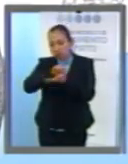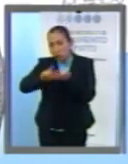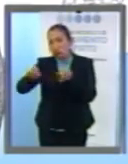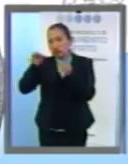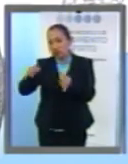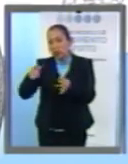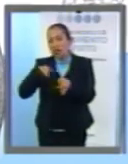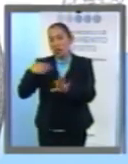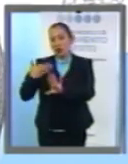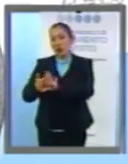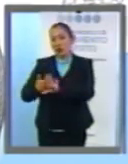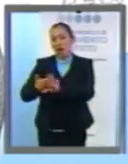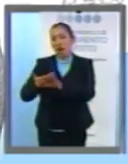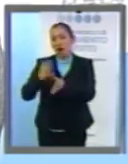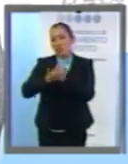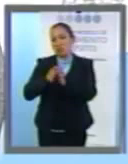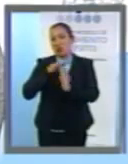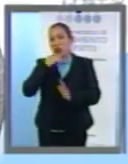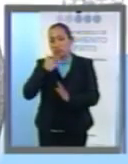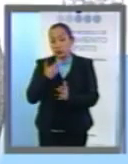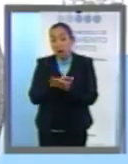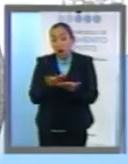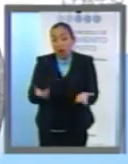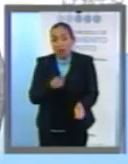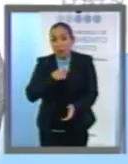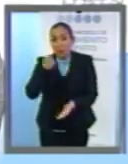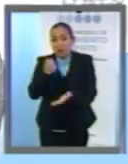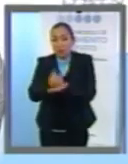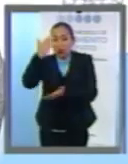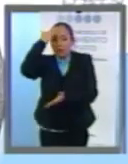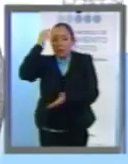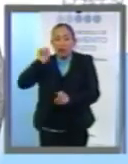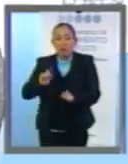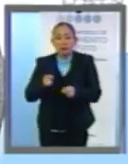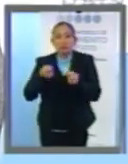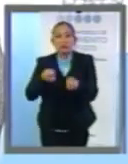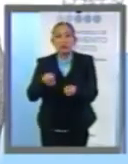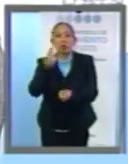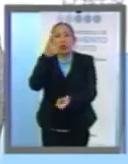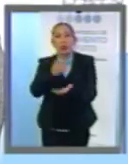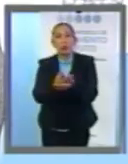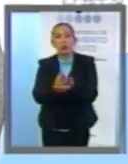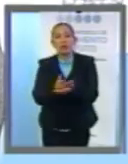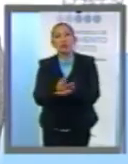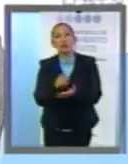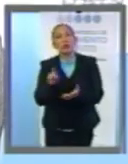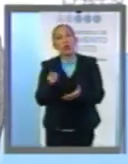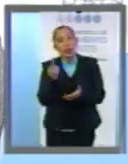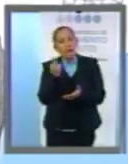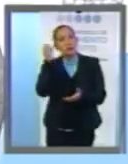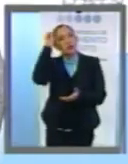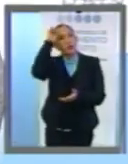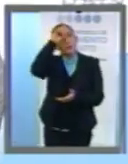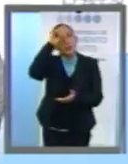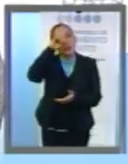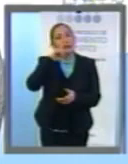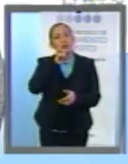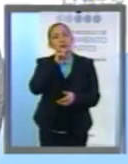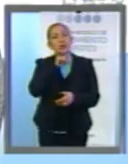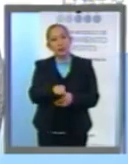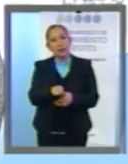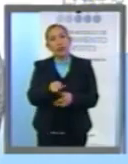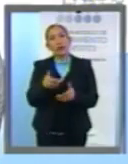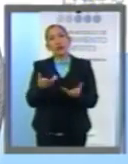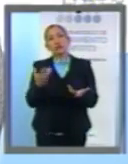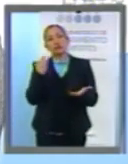de anticorrupción, pero ahora hay que exigir el liderazgo, porque no solamente ahora va a opinar o va a hacer una